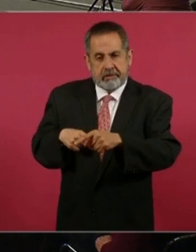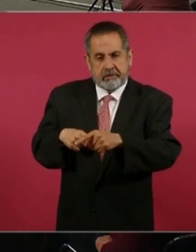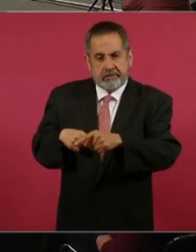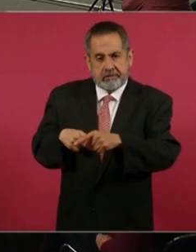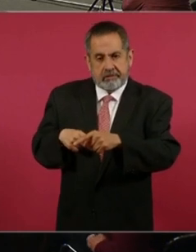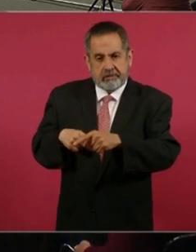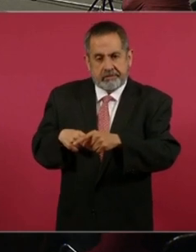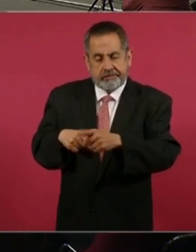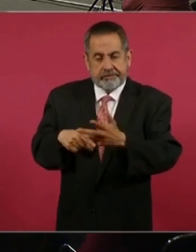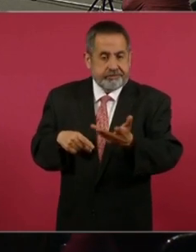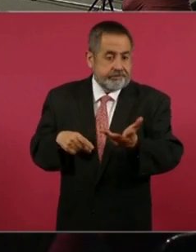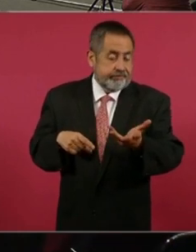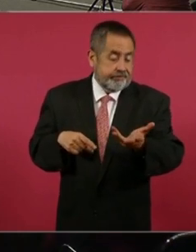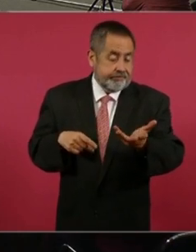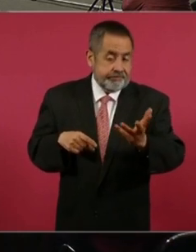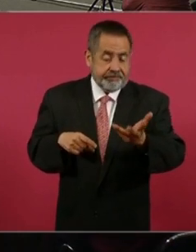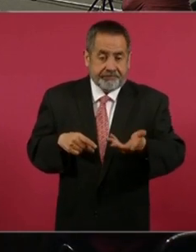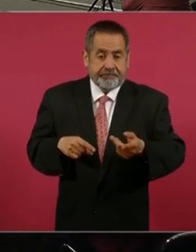ya